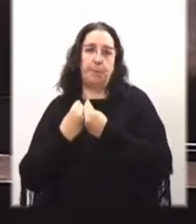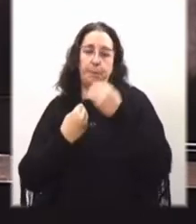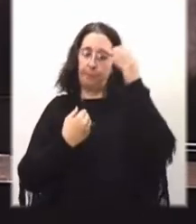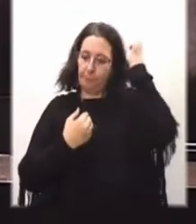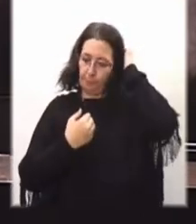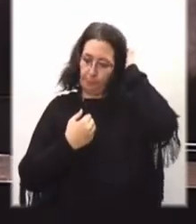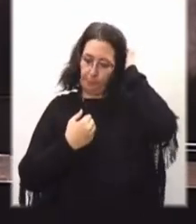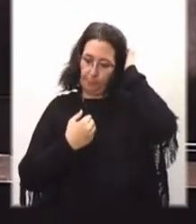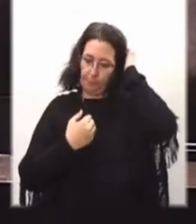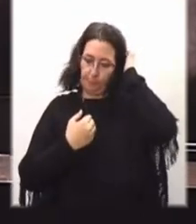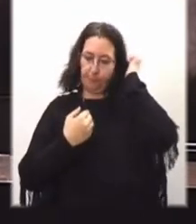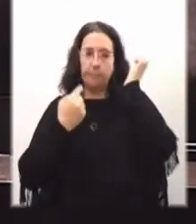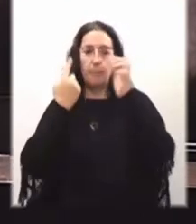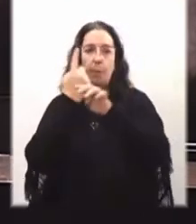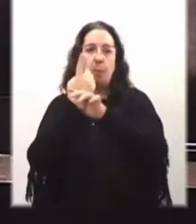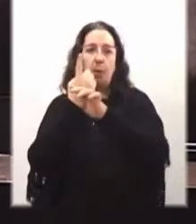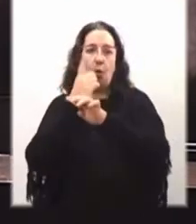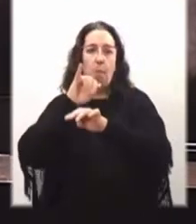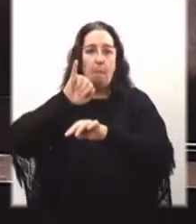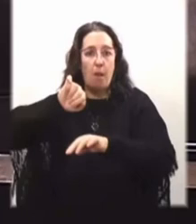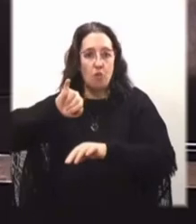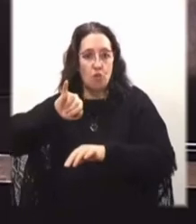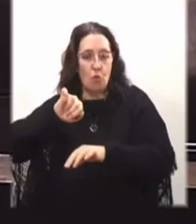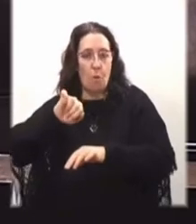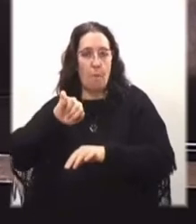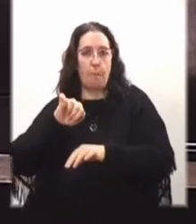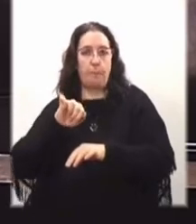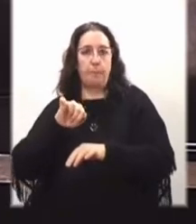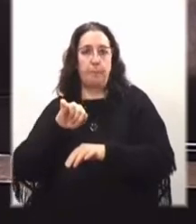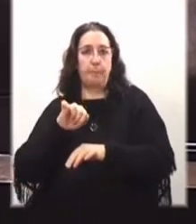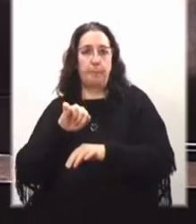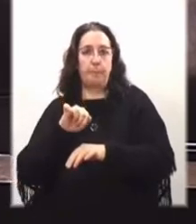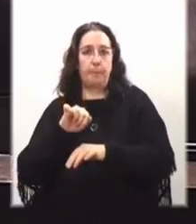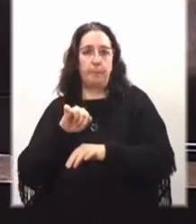tuvo el 1 de mayo, por supuesto, como una